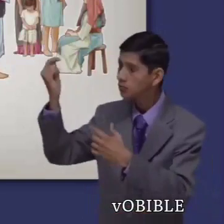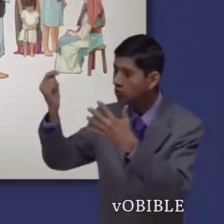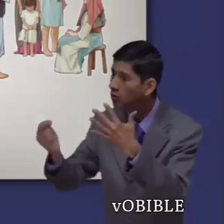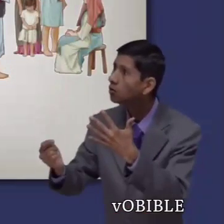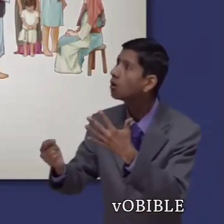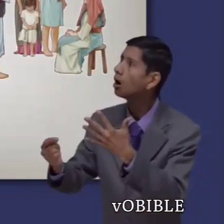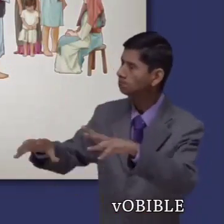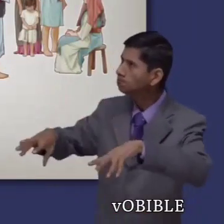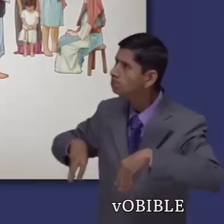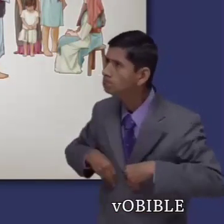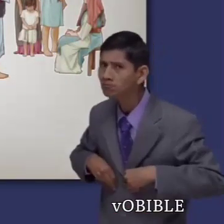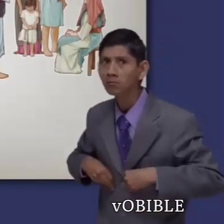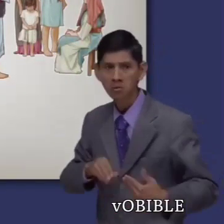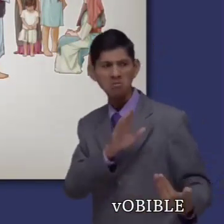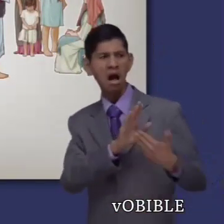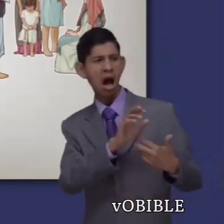a pesar del sufrimiento.